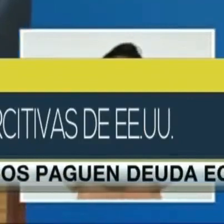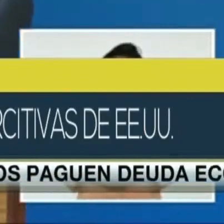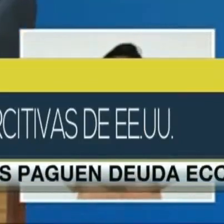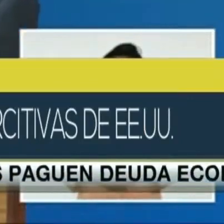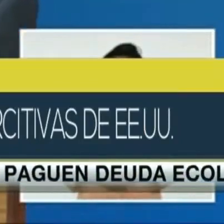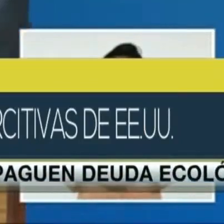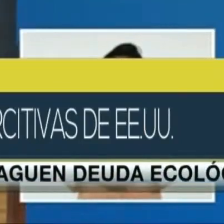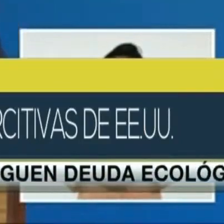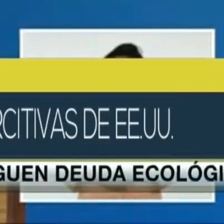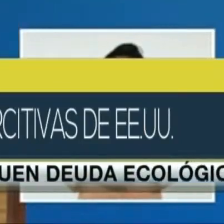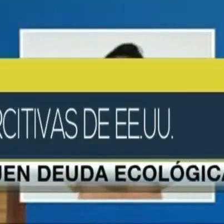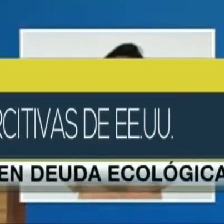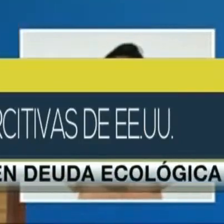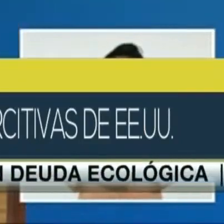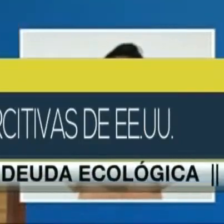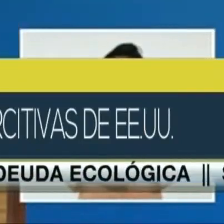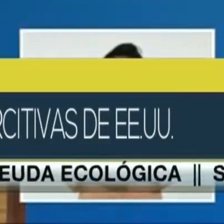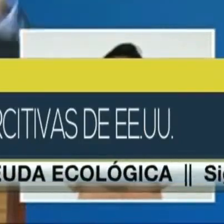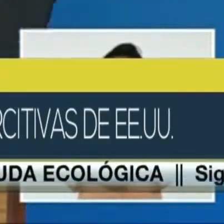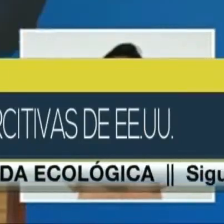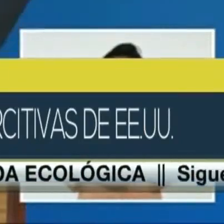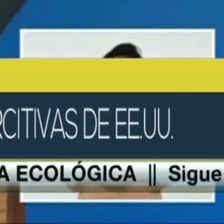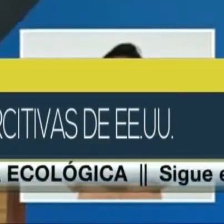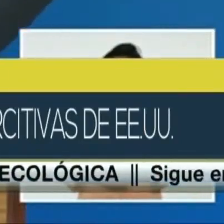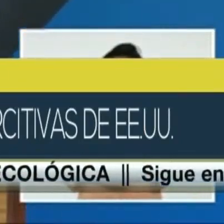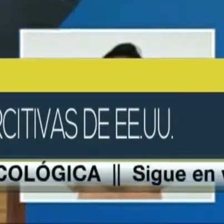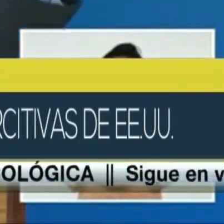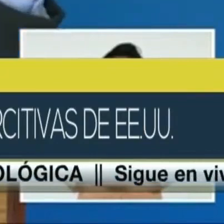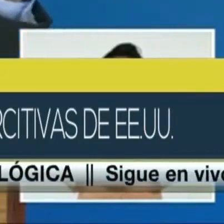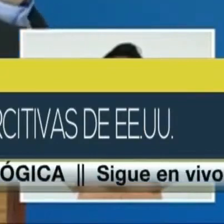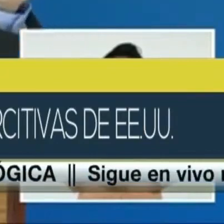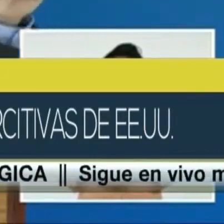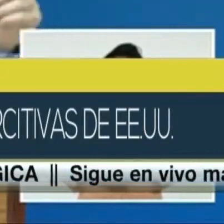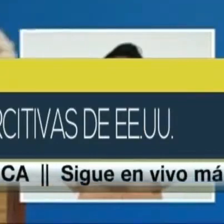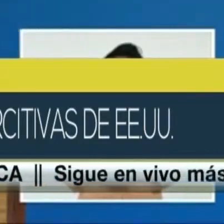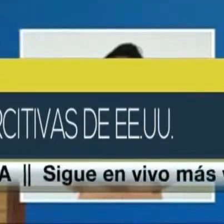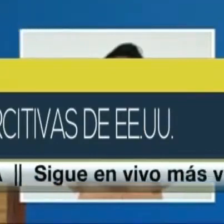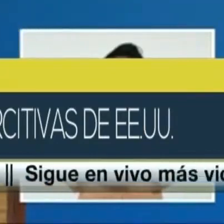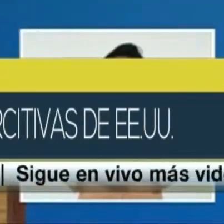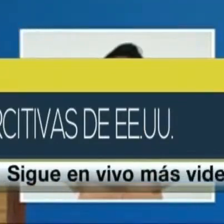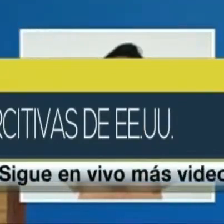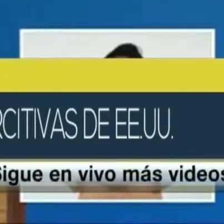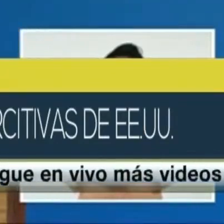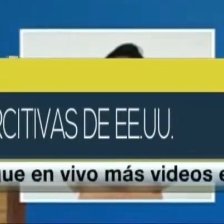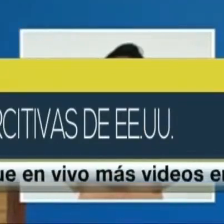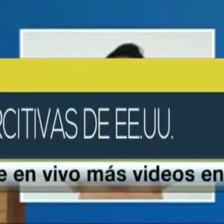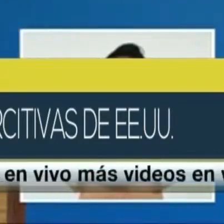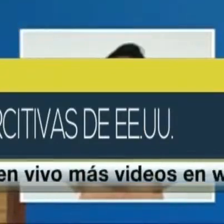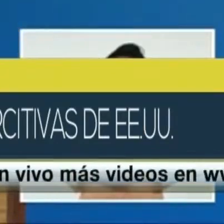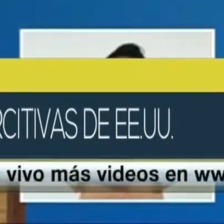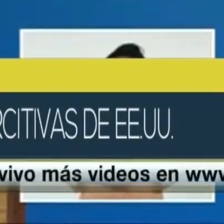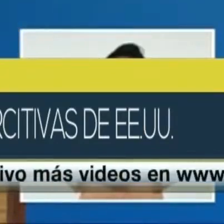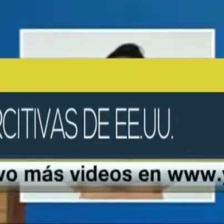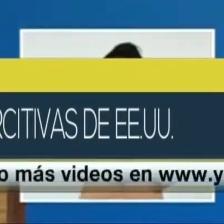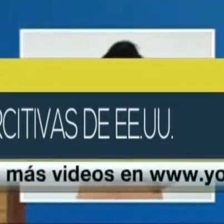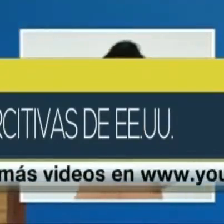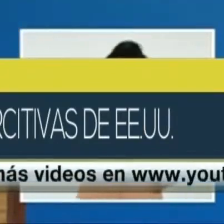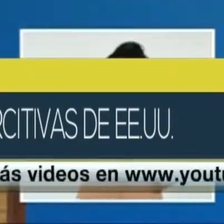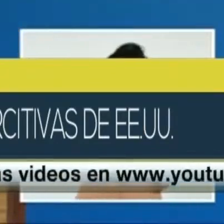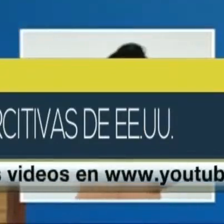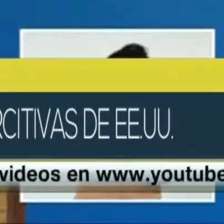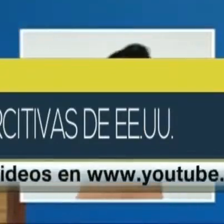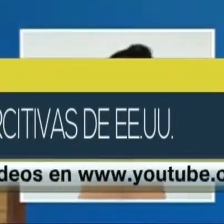que desea visitar familiares en Estados Unidos tenga que ir a un tercer país en medio de las condiciones difíciles de